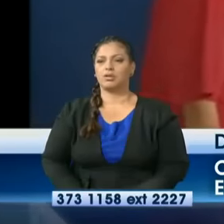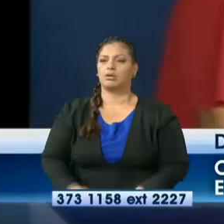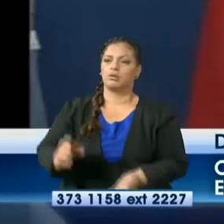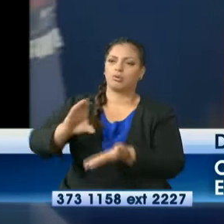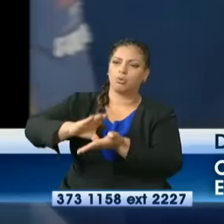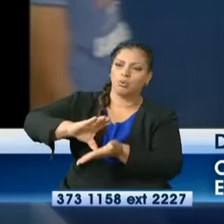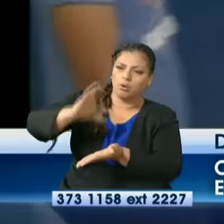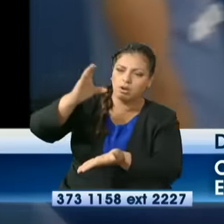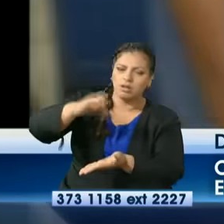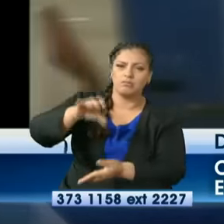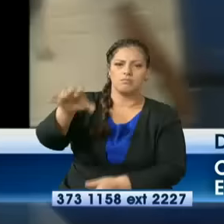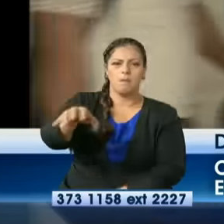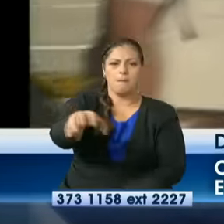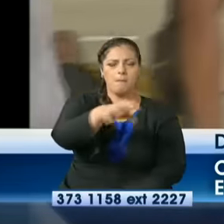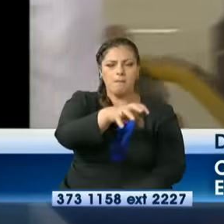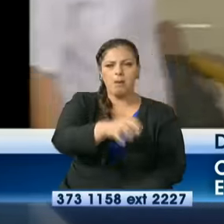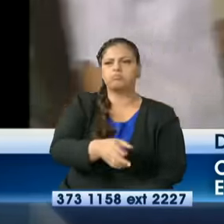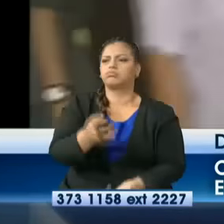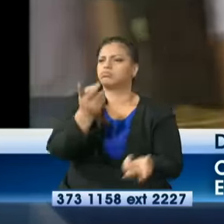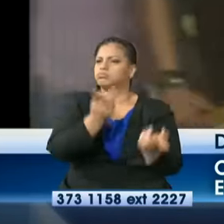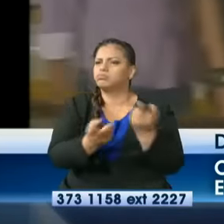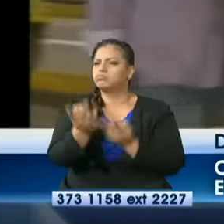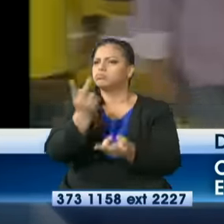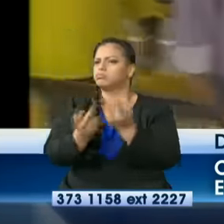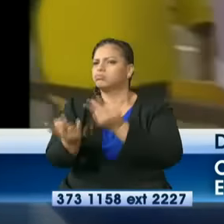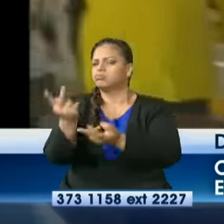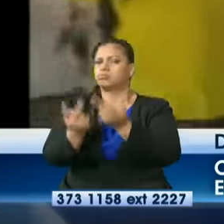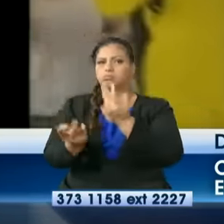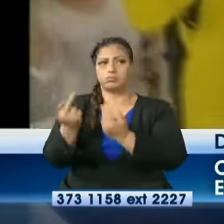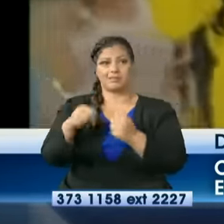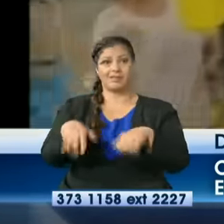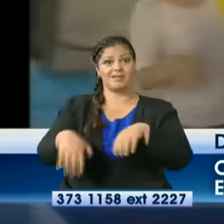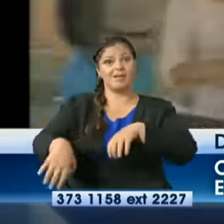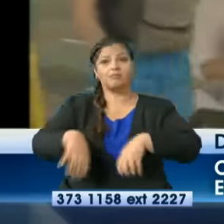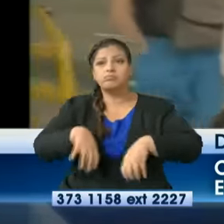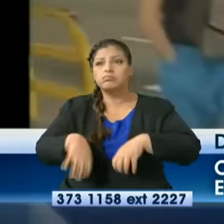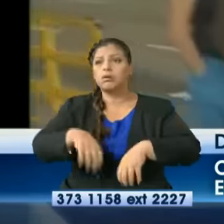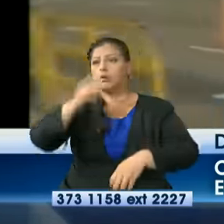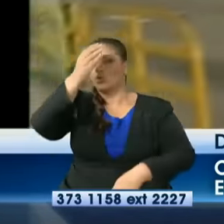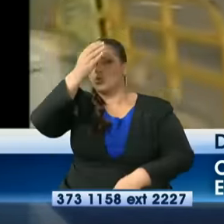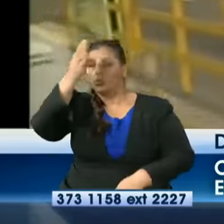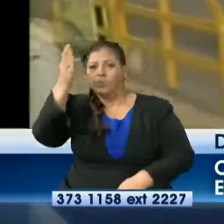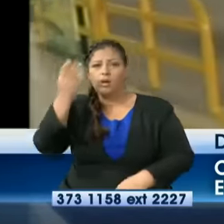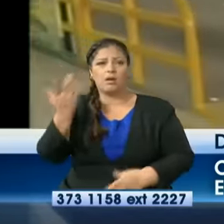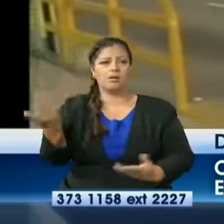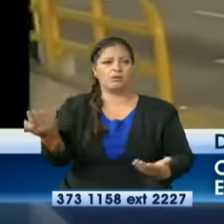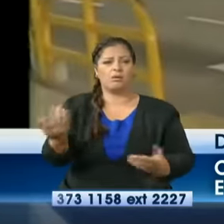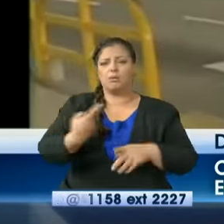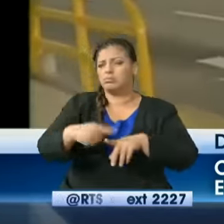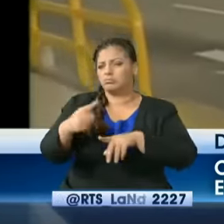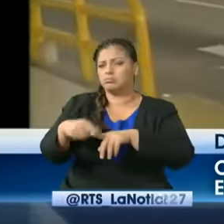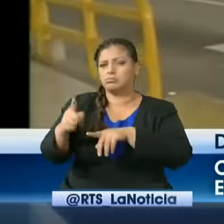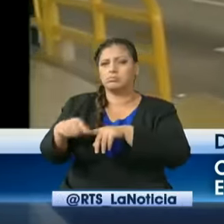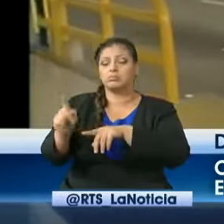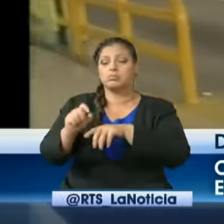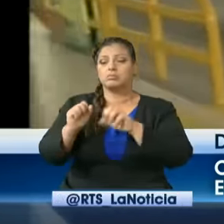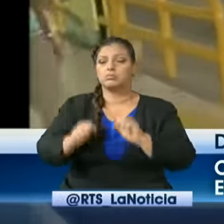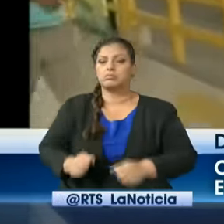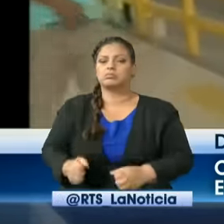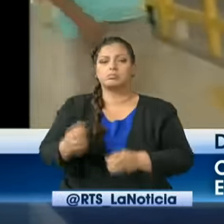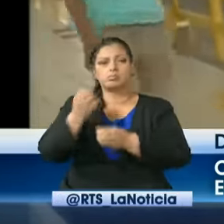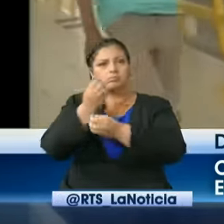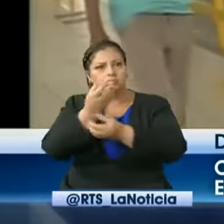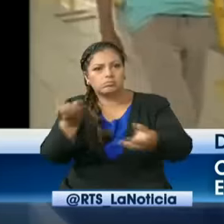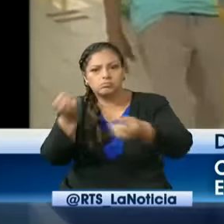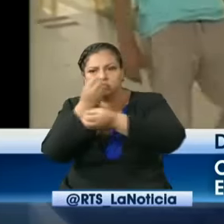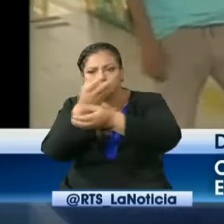más este tipo de actividades que realizamos culturales y de todo tipo y de concientización, podemos decir que vamos a superar